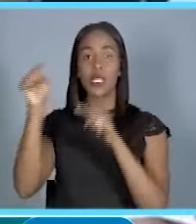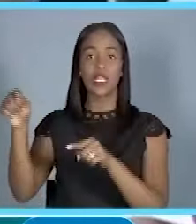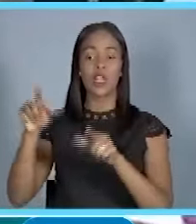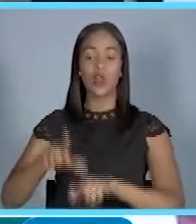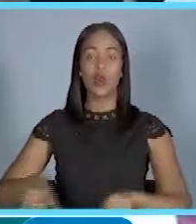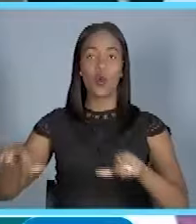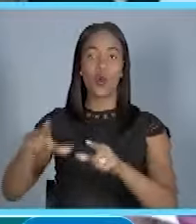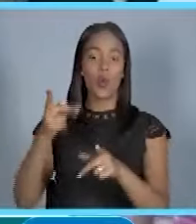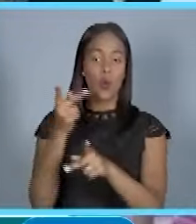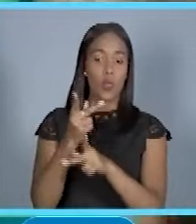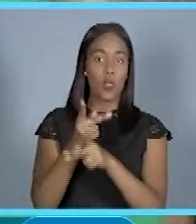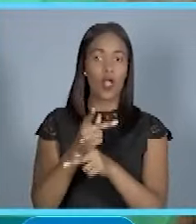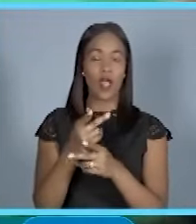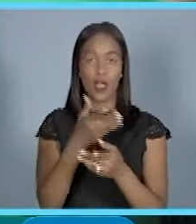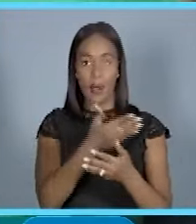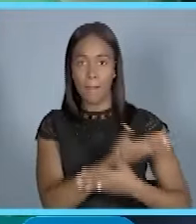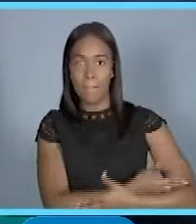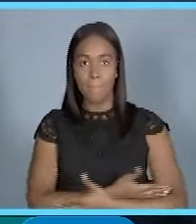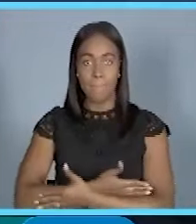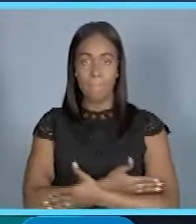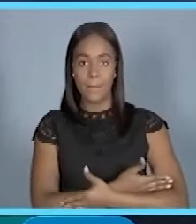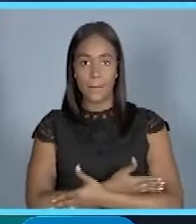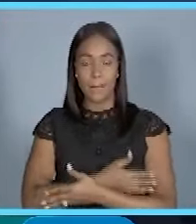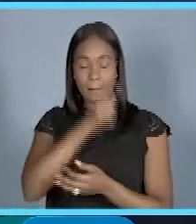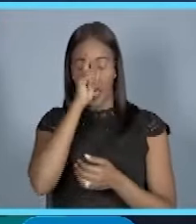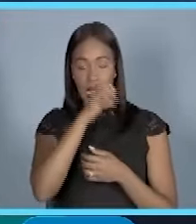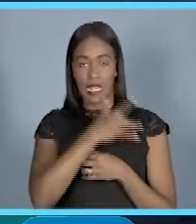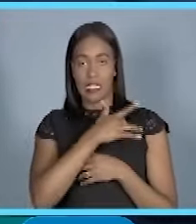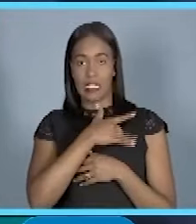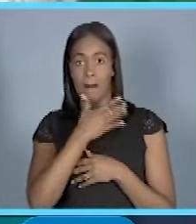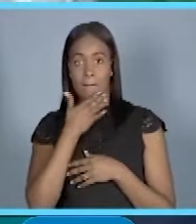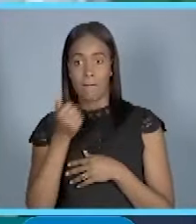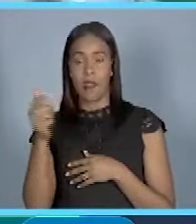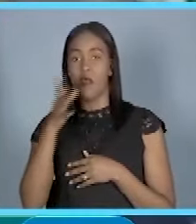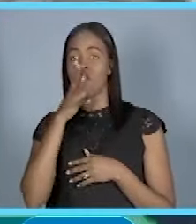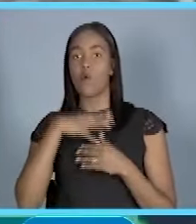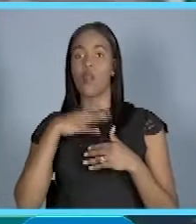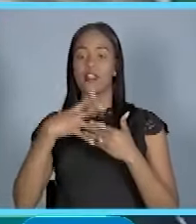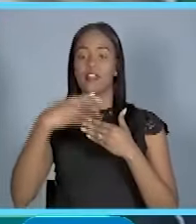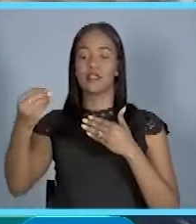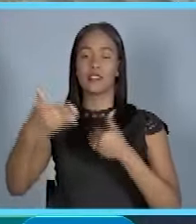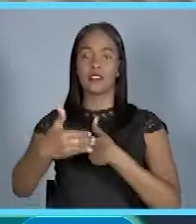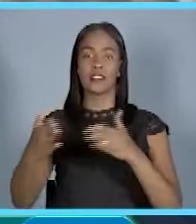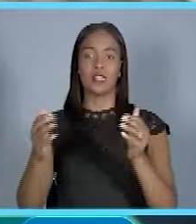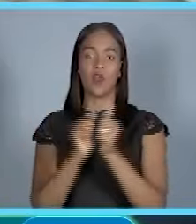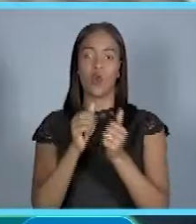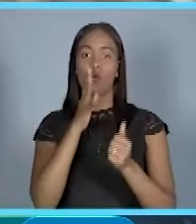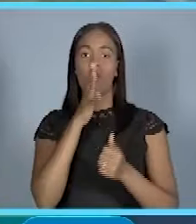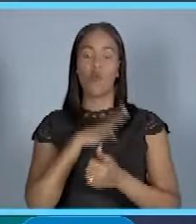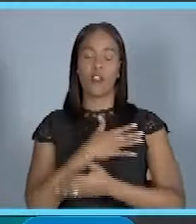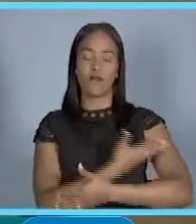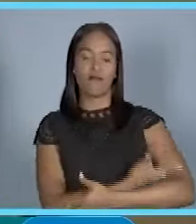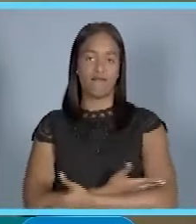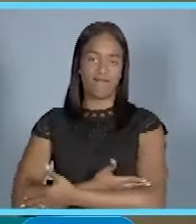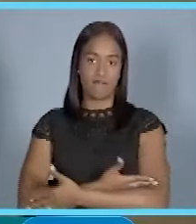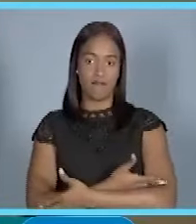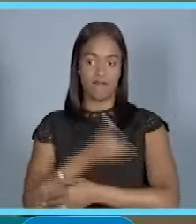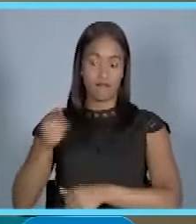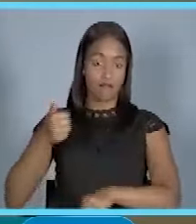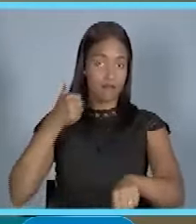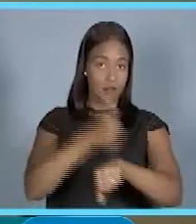el área de perinatología para normalizar su temperatura, la mujer salió de la habitación con la bebé en brazos. La